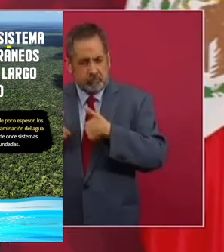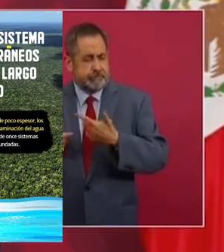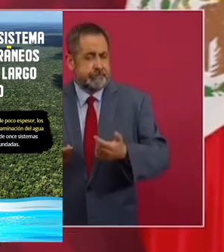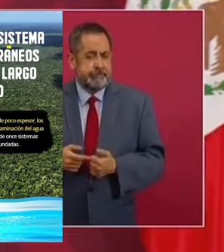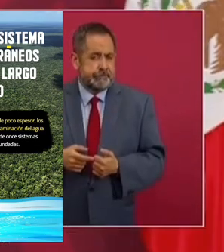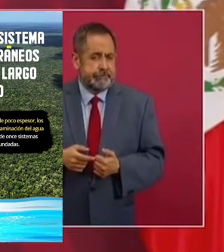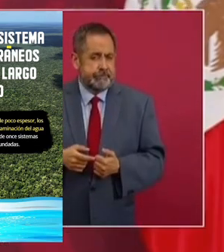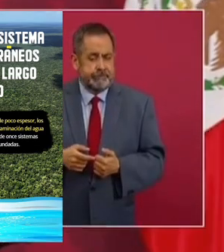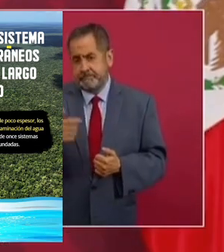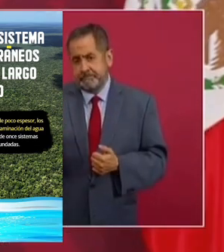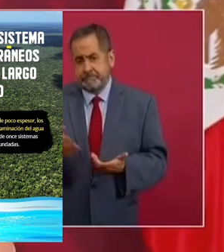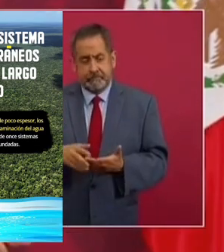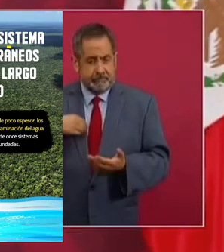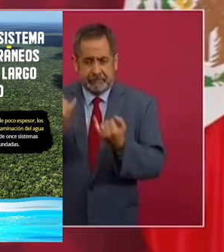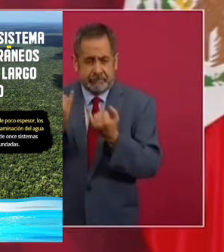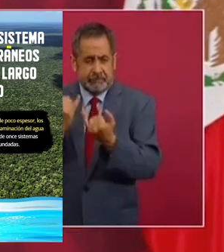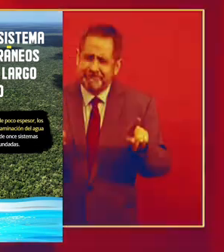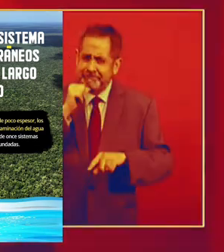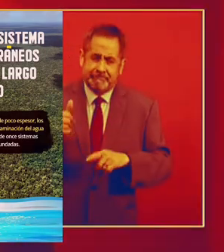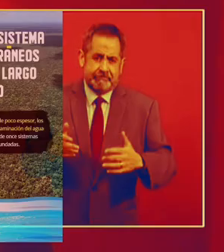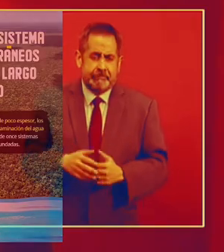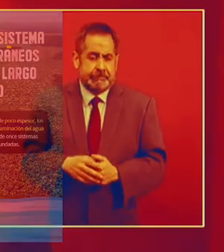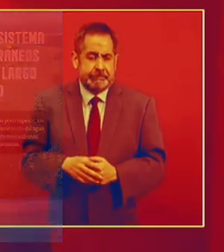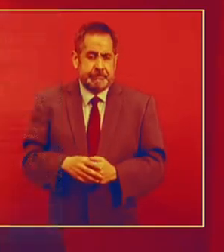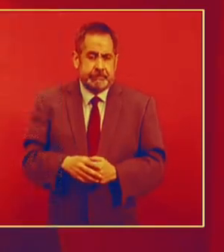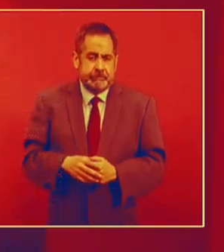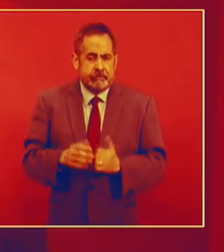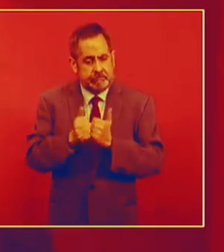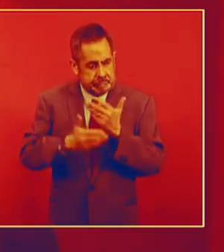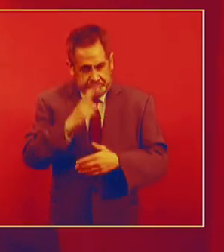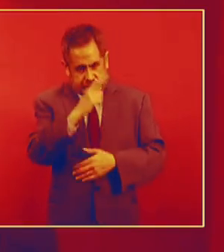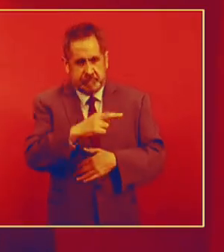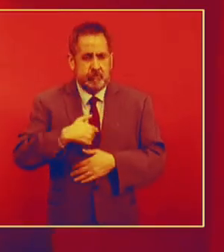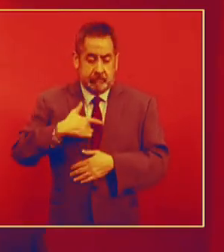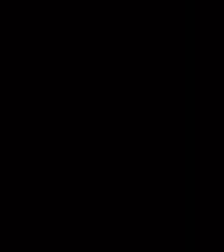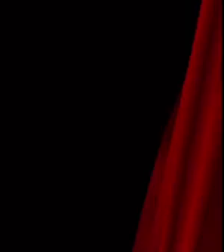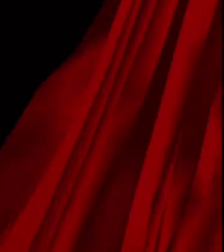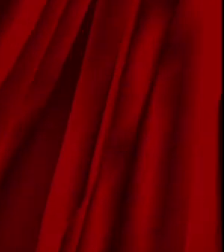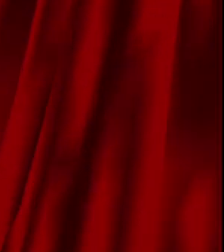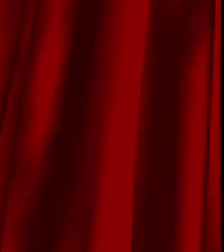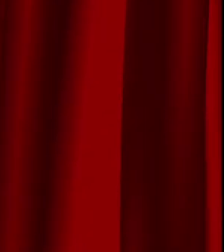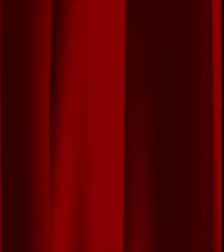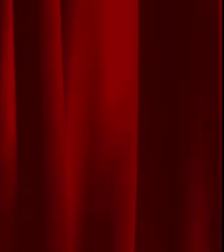de la selva. Entonces, pues no somos iguales. Con todo respeto, pues yo no soy fifí.